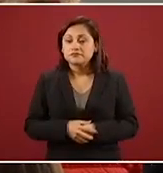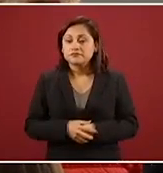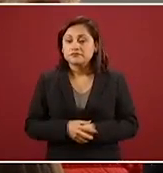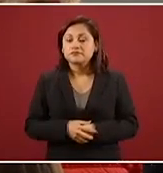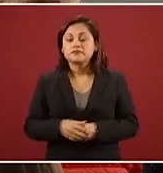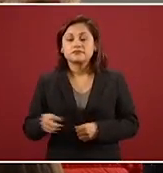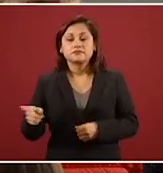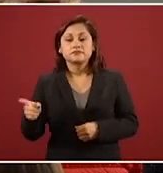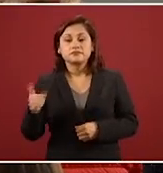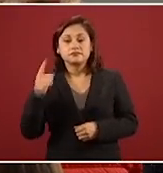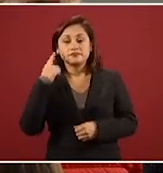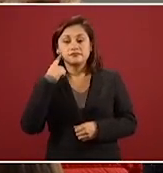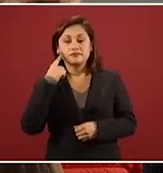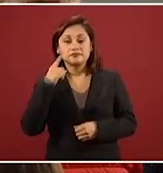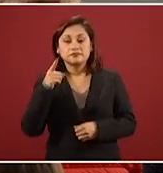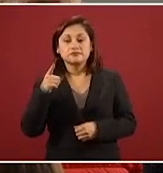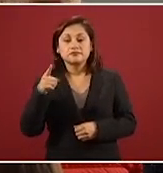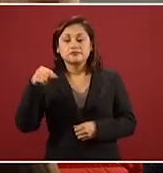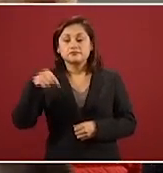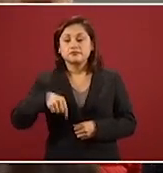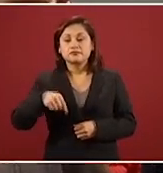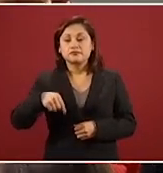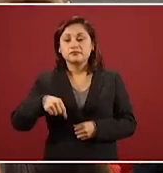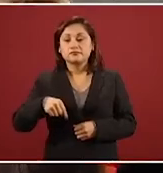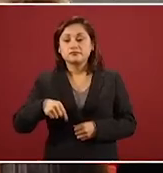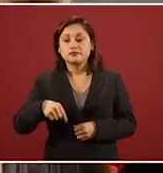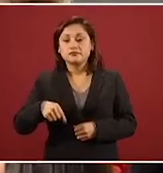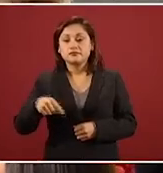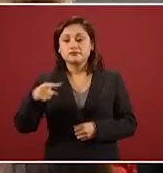nos comprometimos aquí desde febrero.